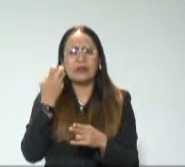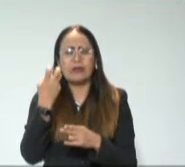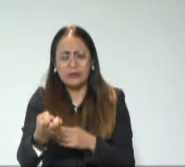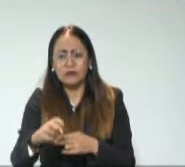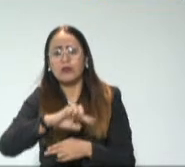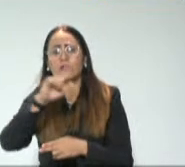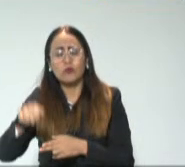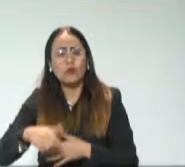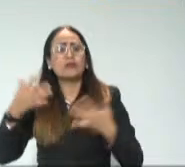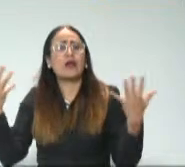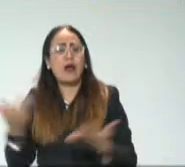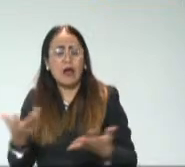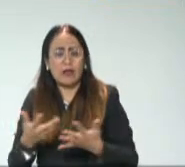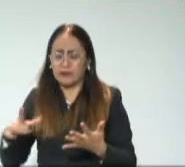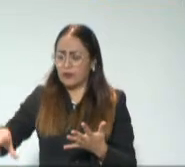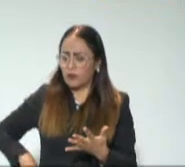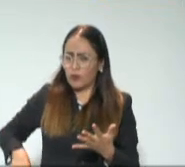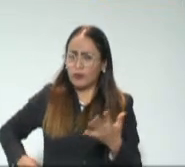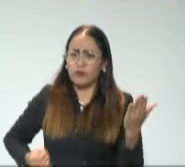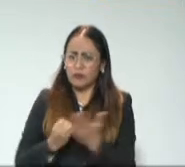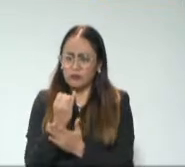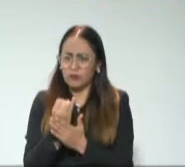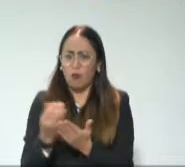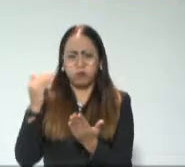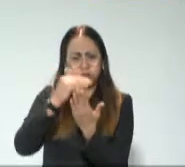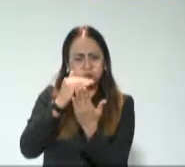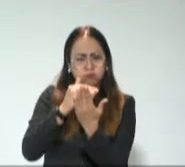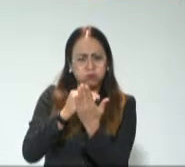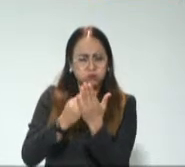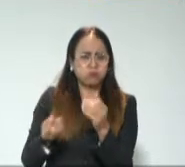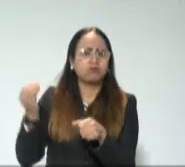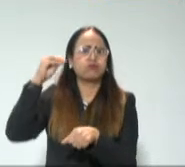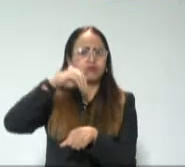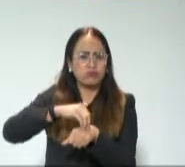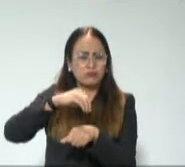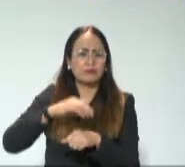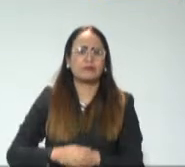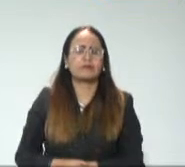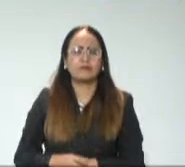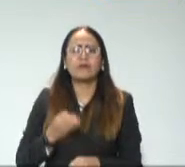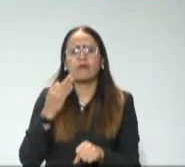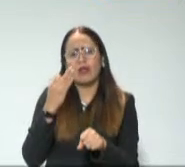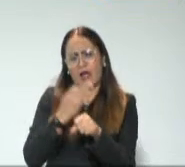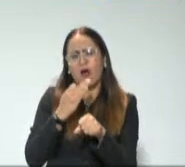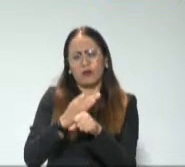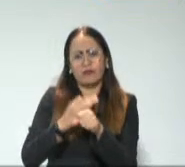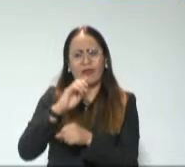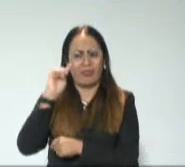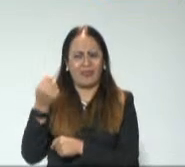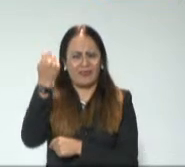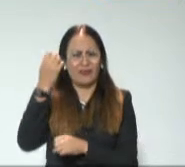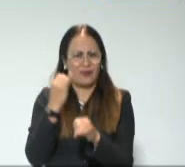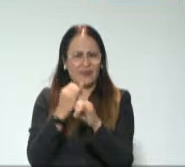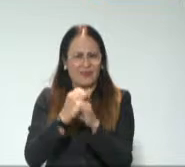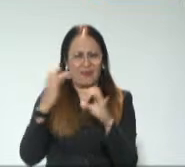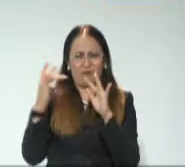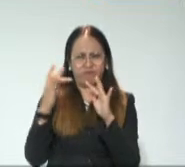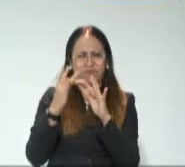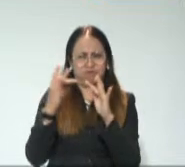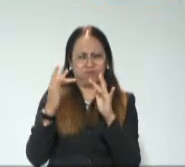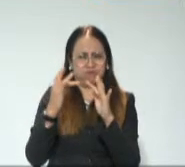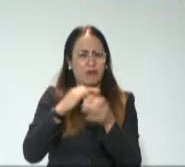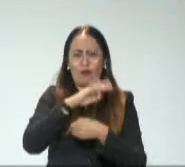ocurre dentro de las acciones que se toman ahora en la era de la interdependencia digital este momento en el que todos